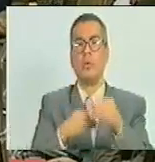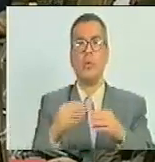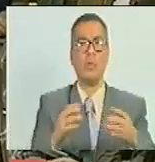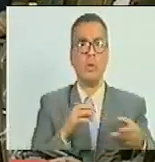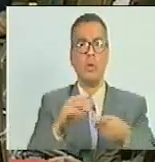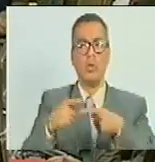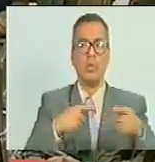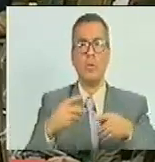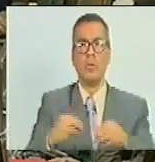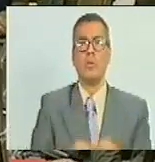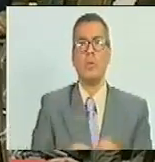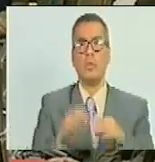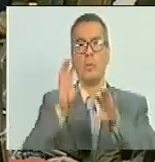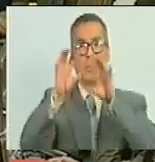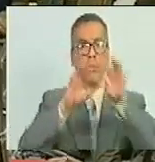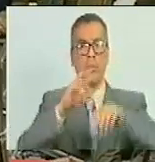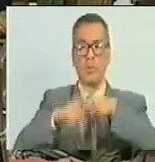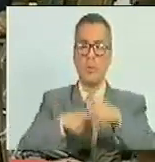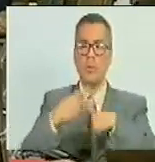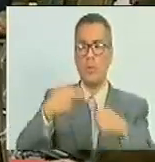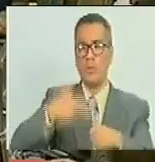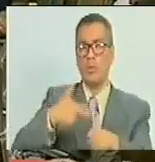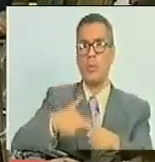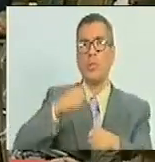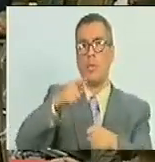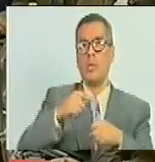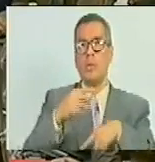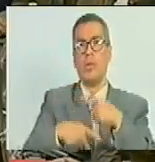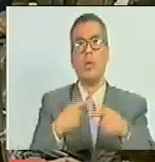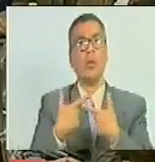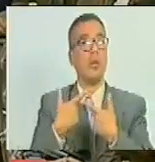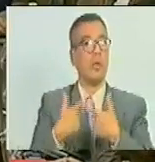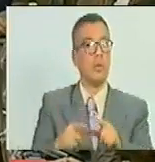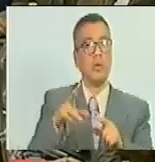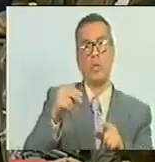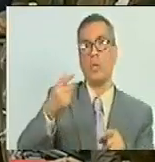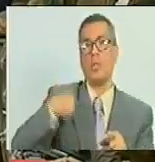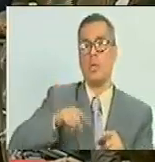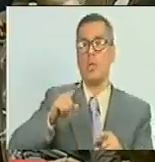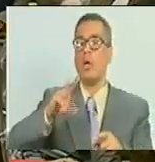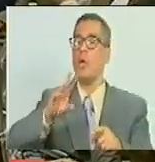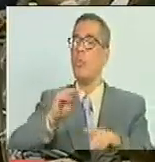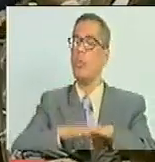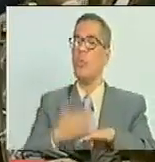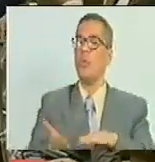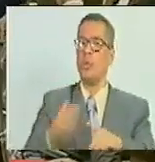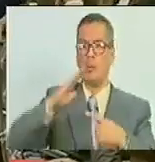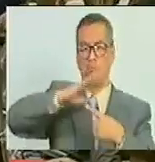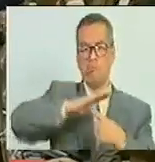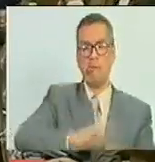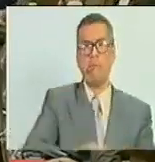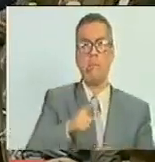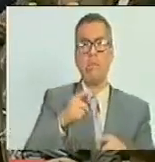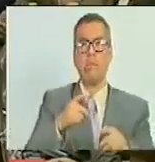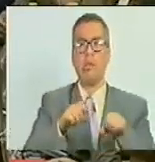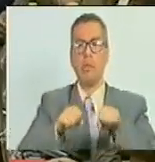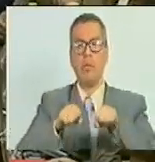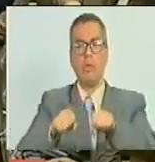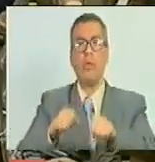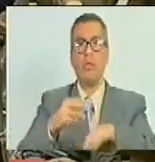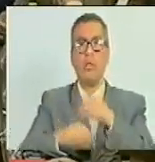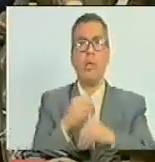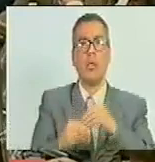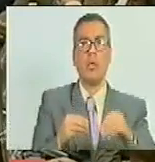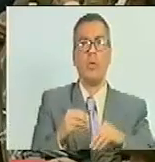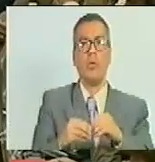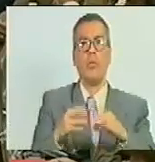relación a que se viera hacia los países productores de petróleo como países libres, que no teníamos por qué someternos a las iniciativas del mercado impuestas desde